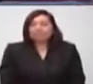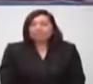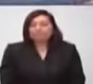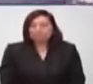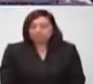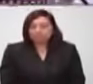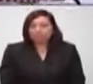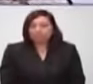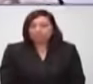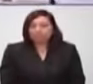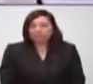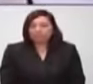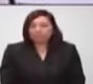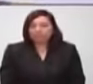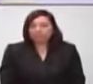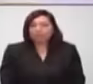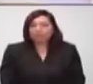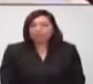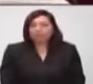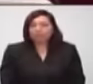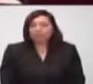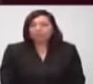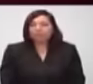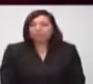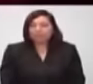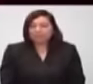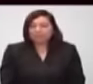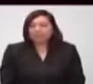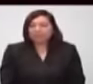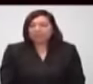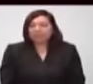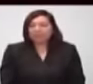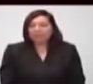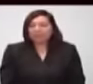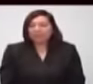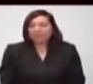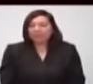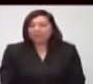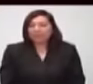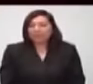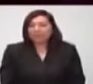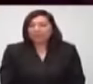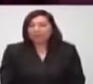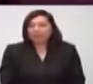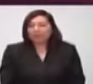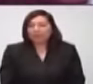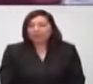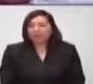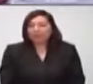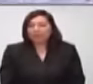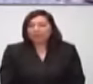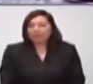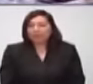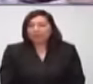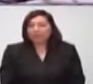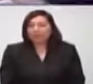Congresista Domínguez tiene la palabra. Muchas gracias, presidente. Saludar la presencia del señor alcalde Luis Castañeda,